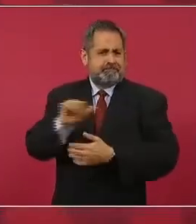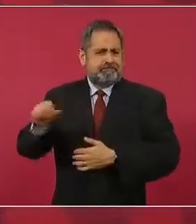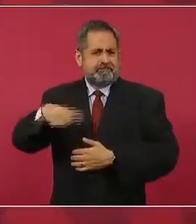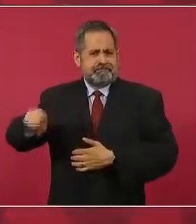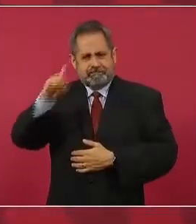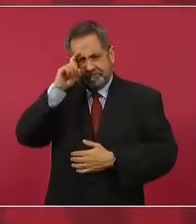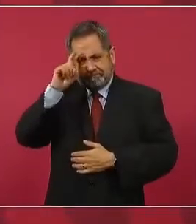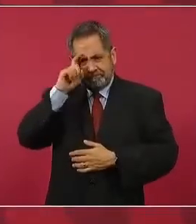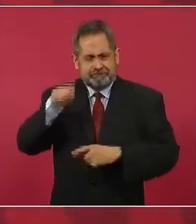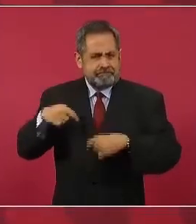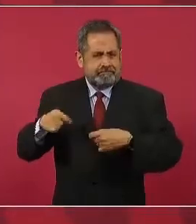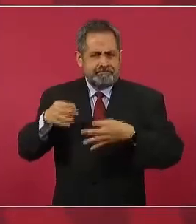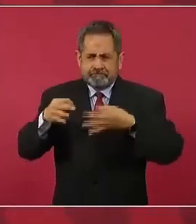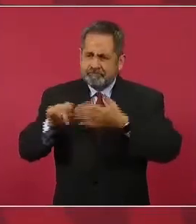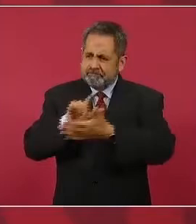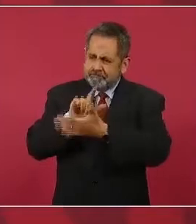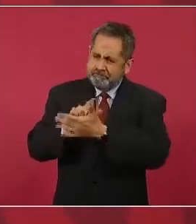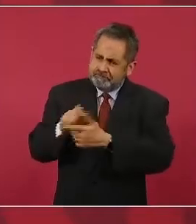la denuncia